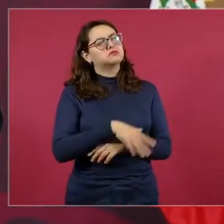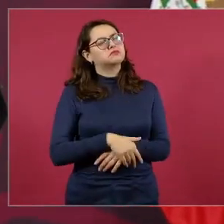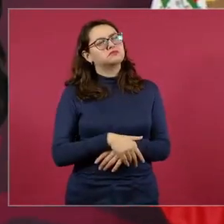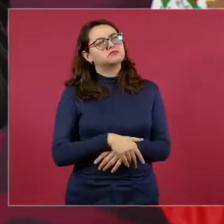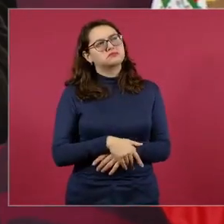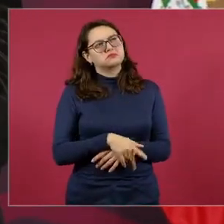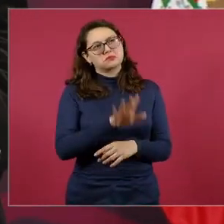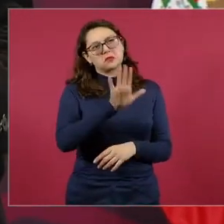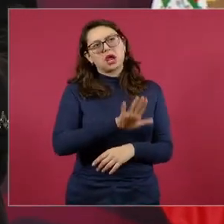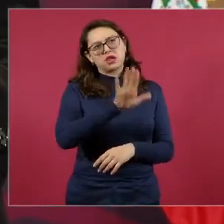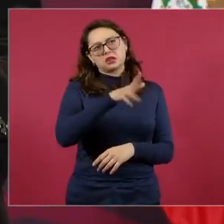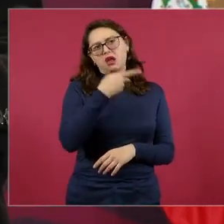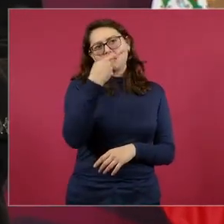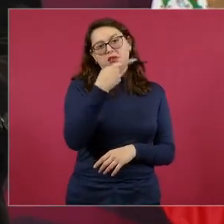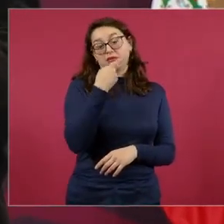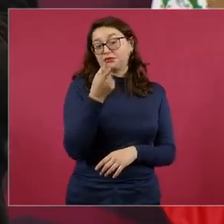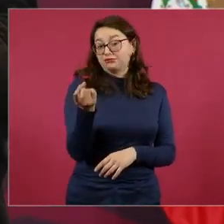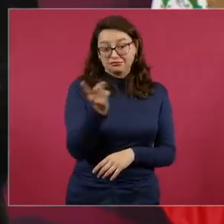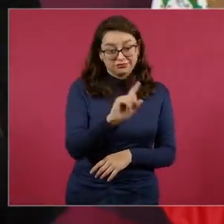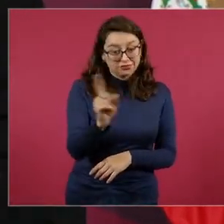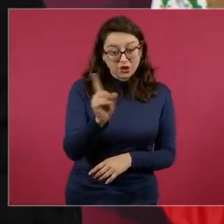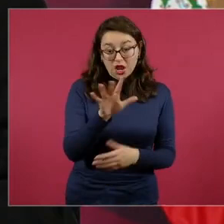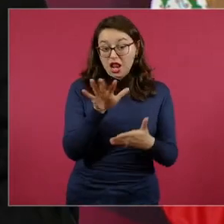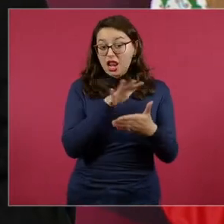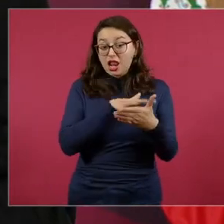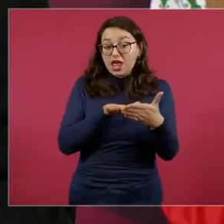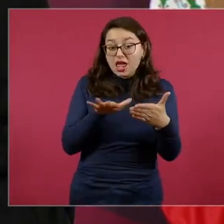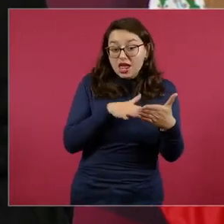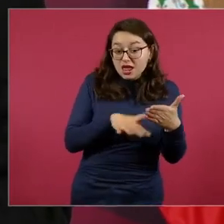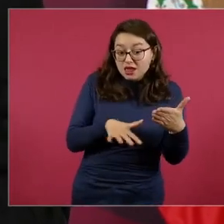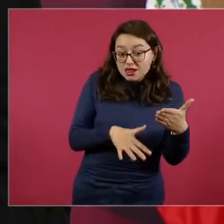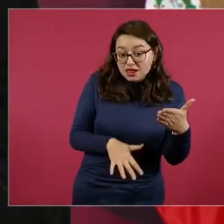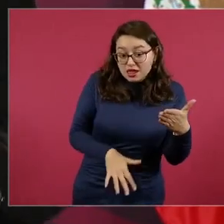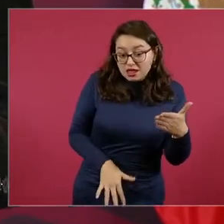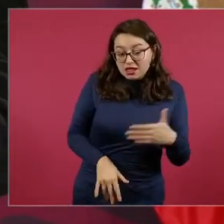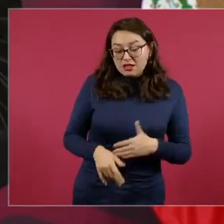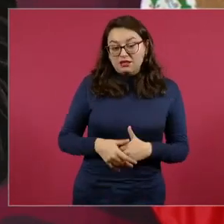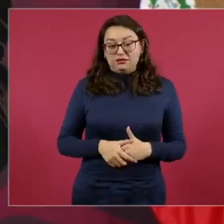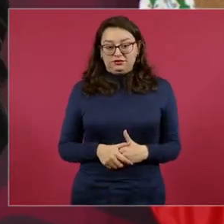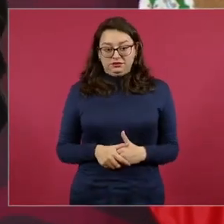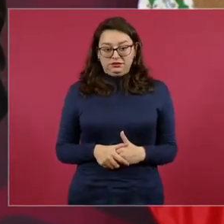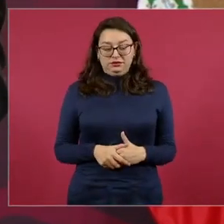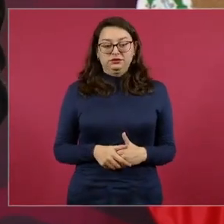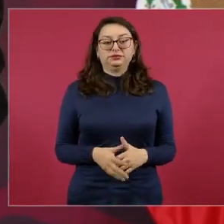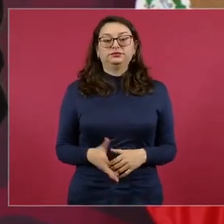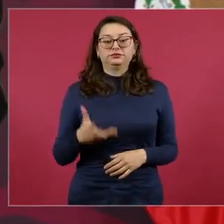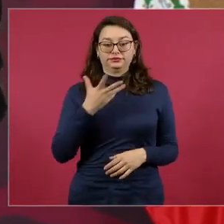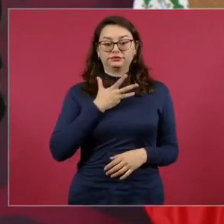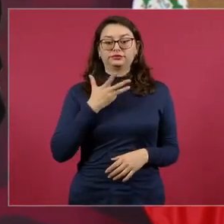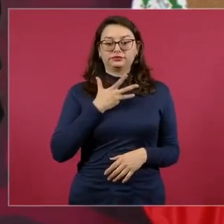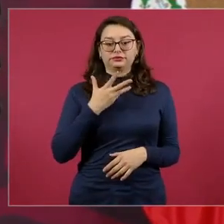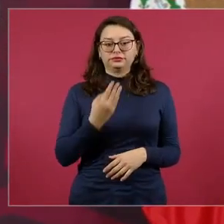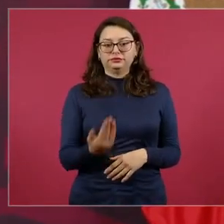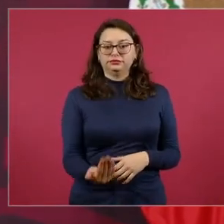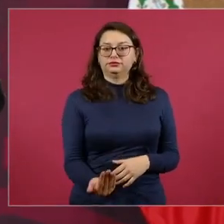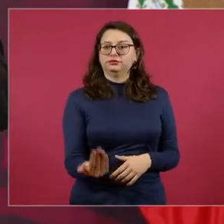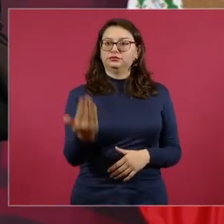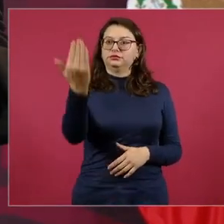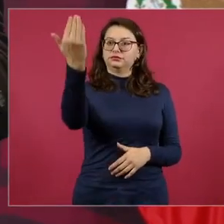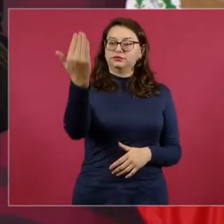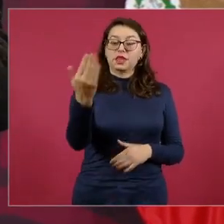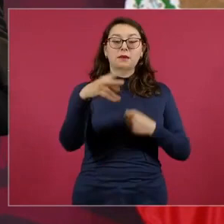así, es como una cámara, pero transparente,